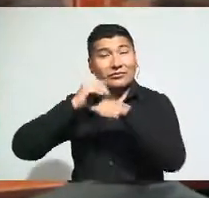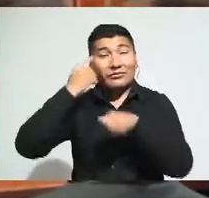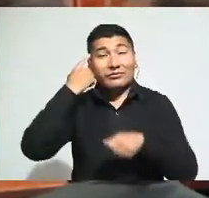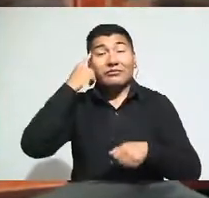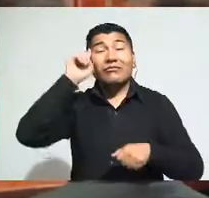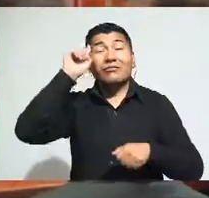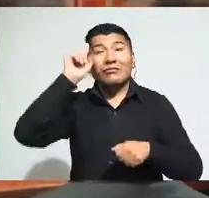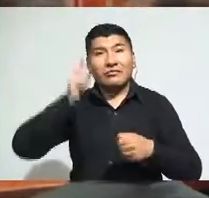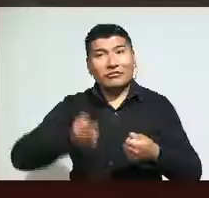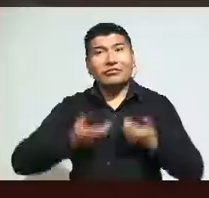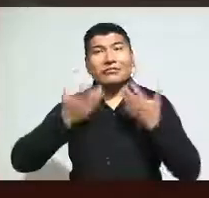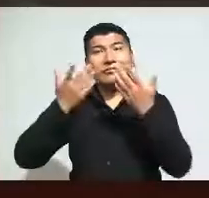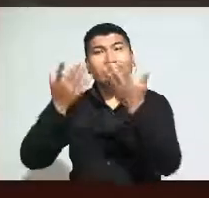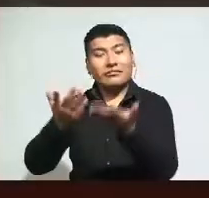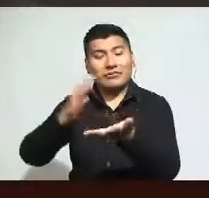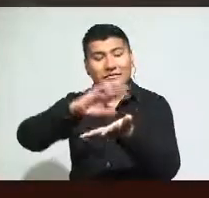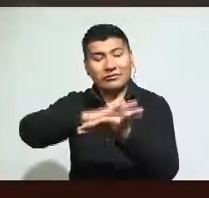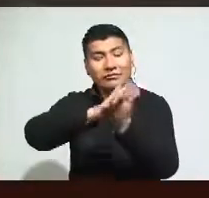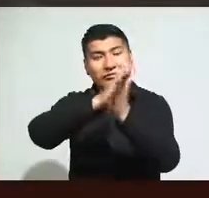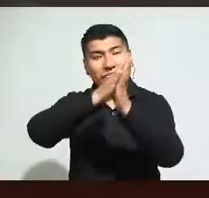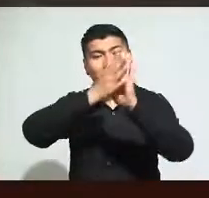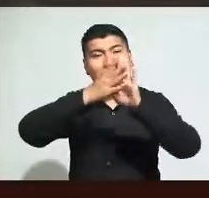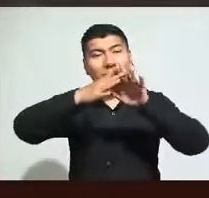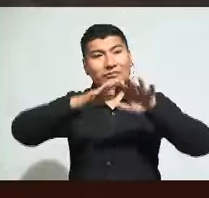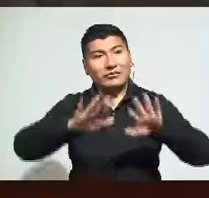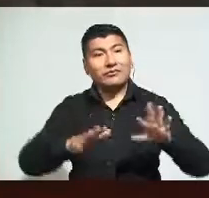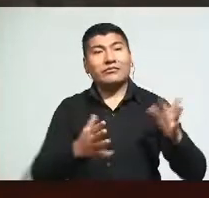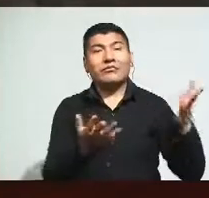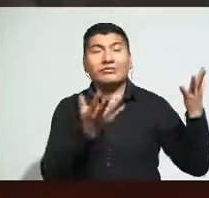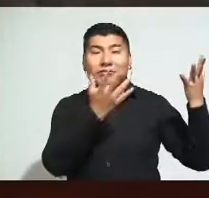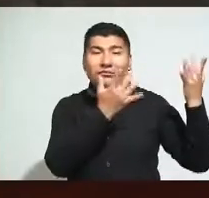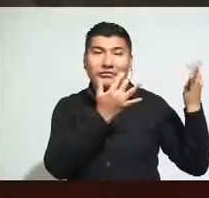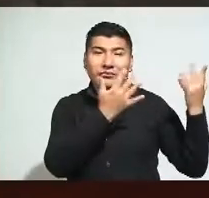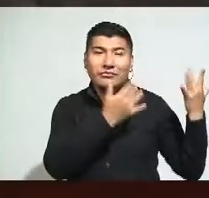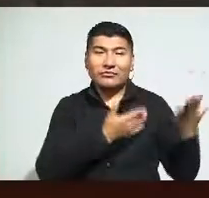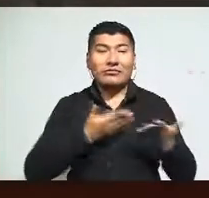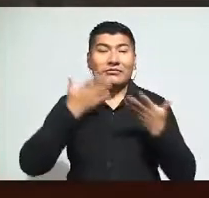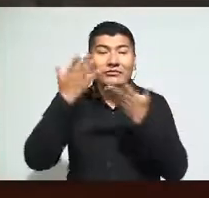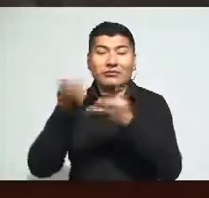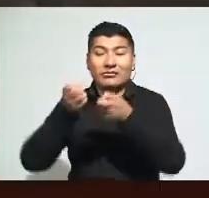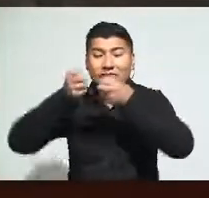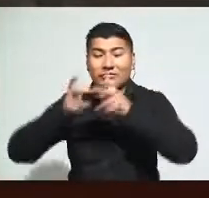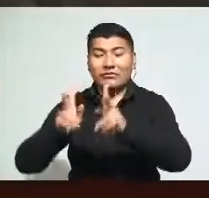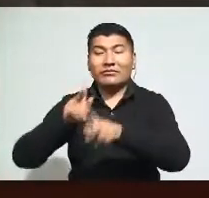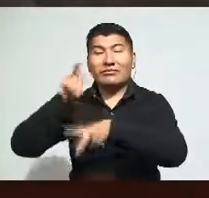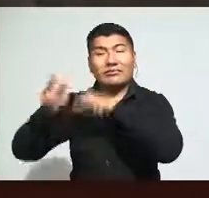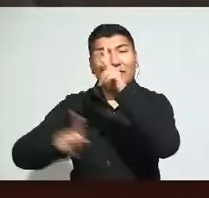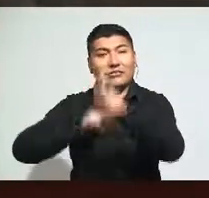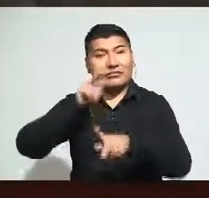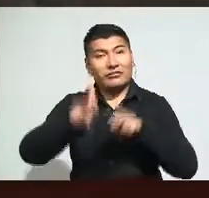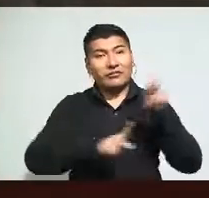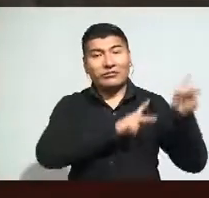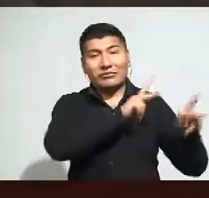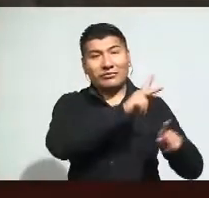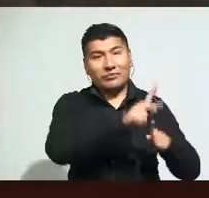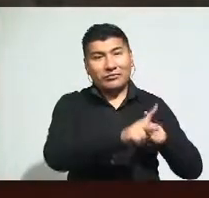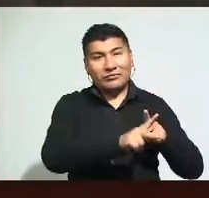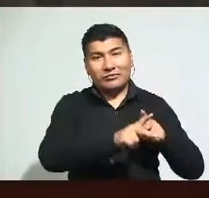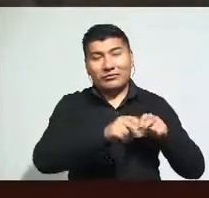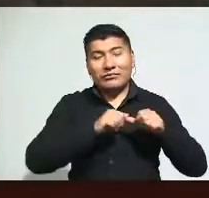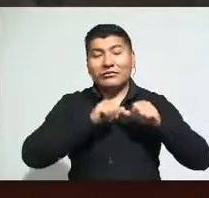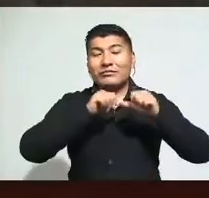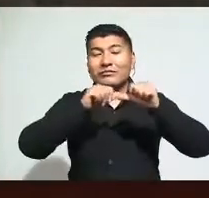infundir la paz esperanza y dar oportunidad a los demás porque